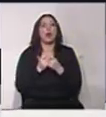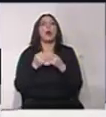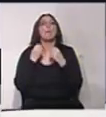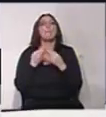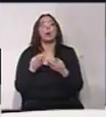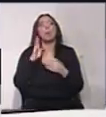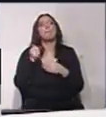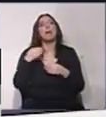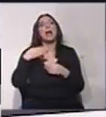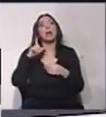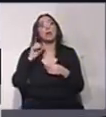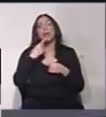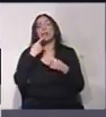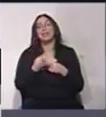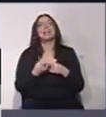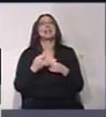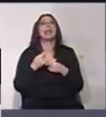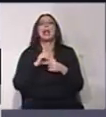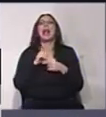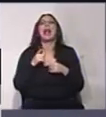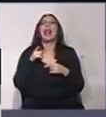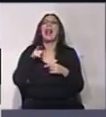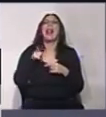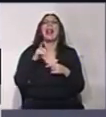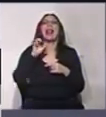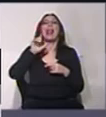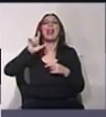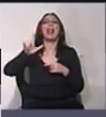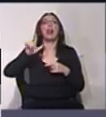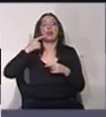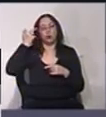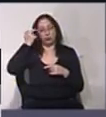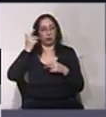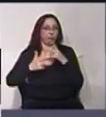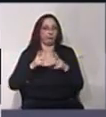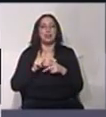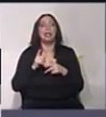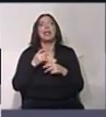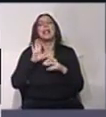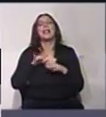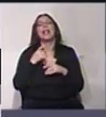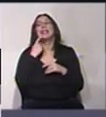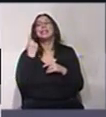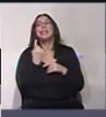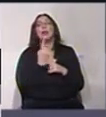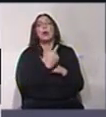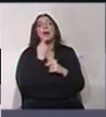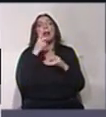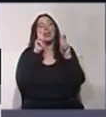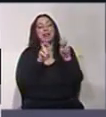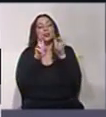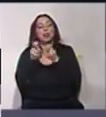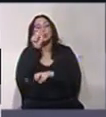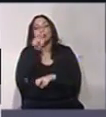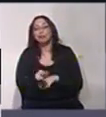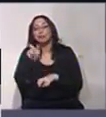hacía hincapié en que no podemos hablar de el suicidio. Claro. Hay que, siempre decimos, hablar en la singularidad y ver el caso por caso, al igual